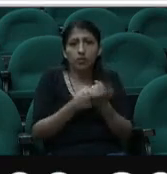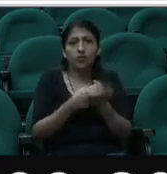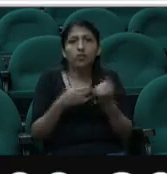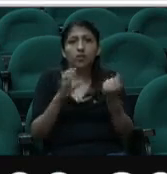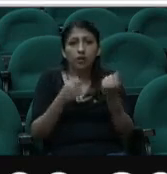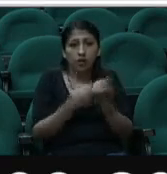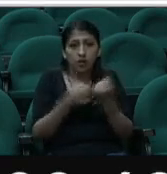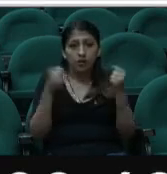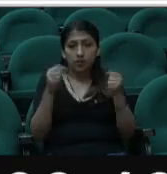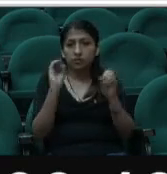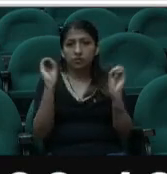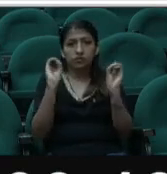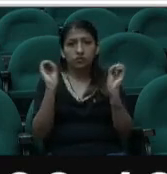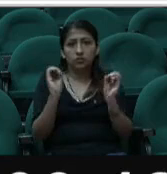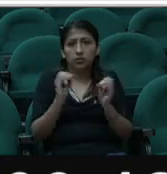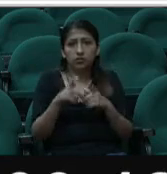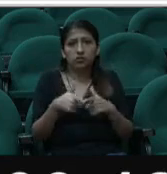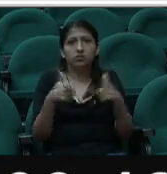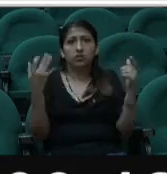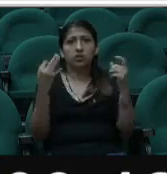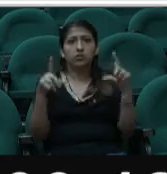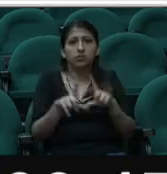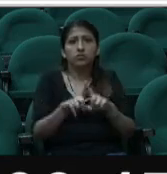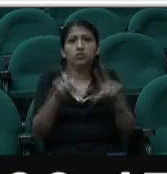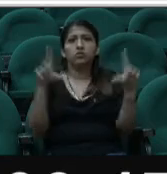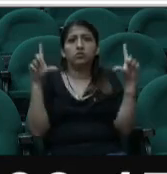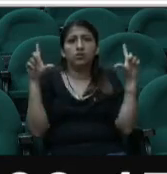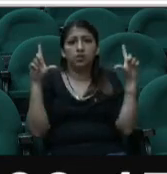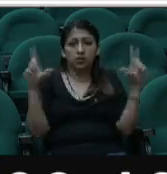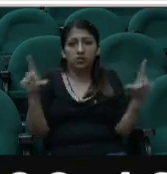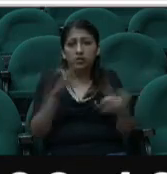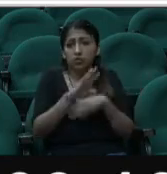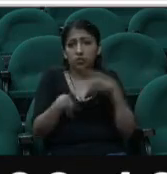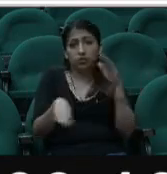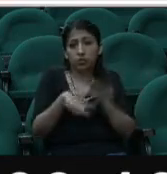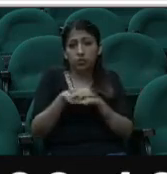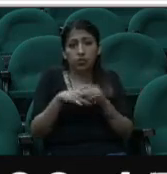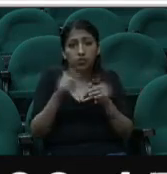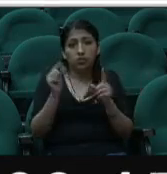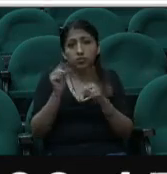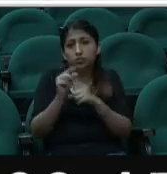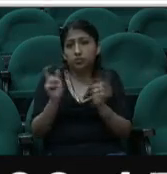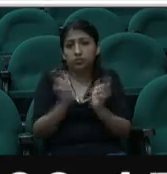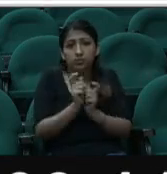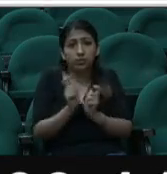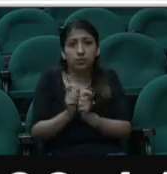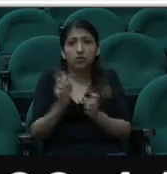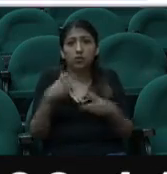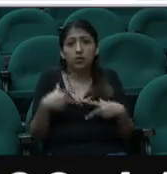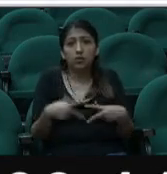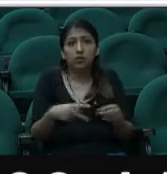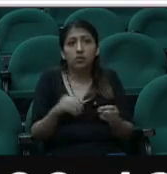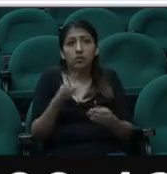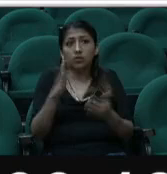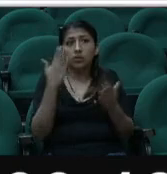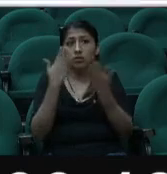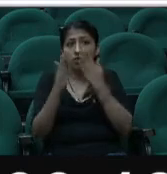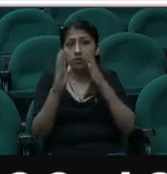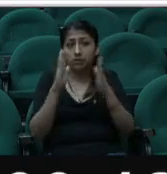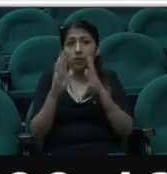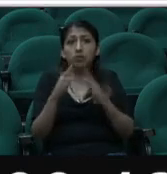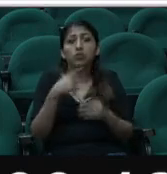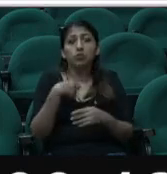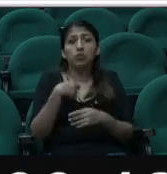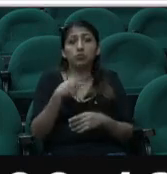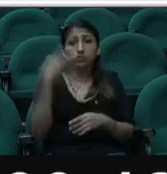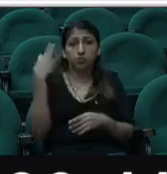hecho una campaña sin nada de gigantografías de las calles y todo lo que lo mínimo digamos que se ha gastado nosotros no hemos transparentado y yo